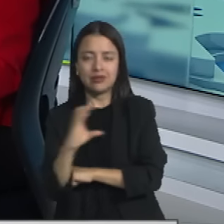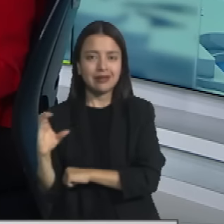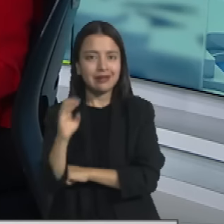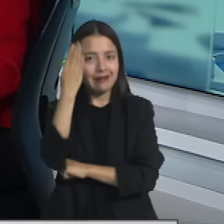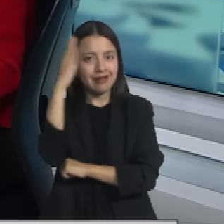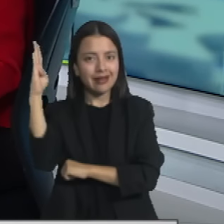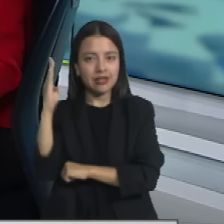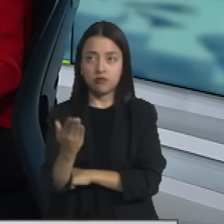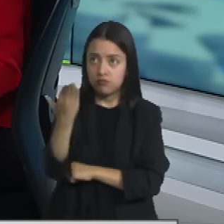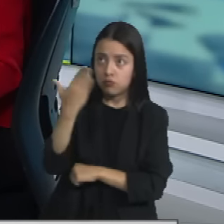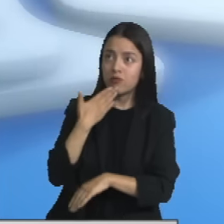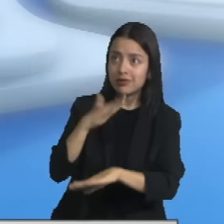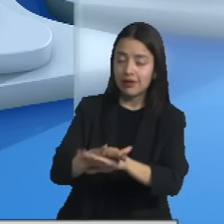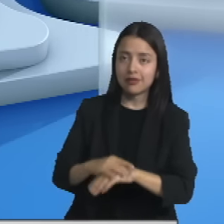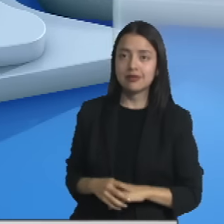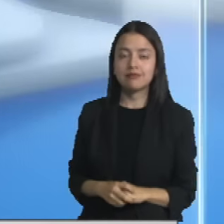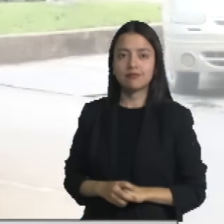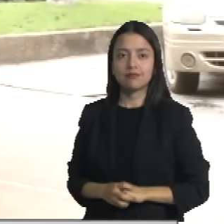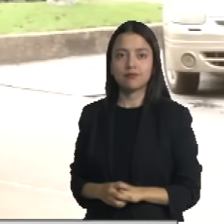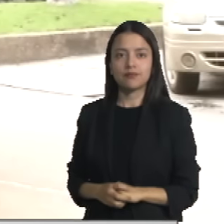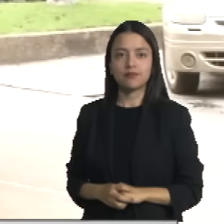detalles. Jorge, muy buenas tardes.